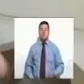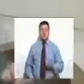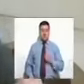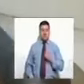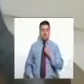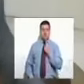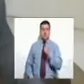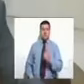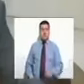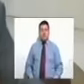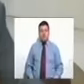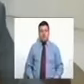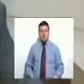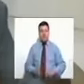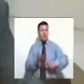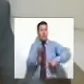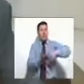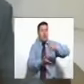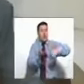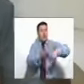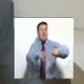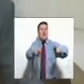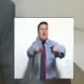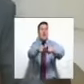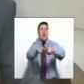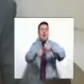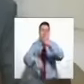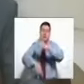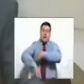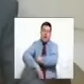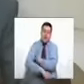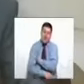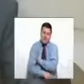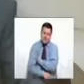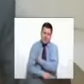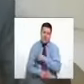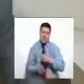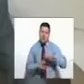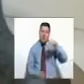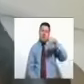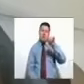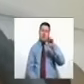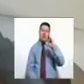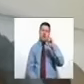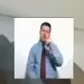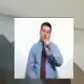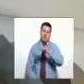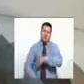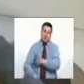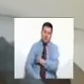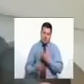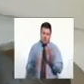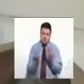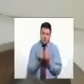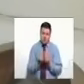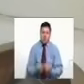Hablaba yo de los contratos del hermano del señor ministro Mauricio Cárdenas Santa María,